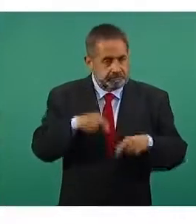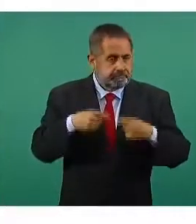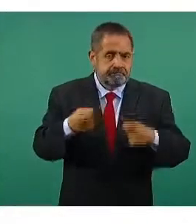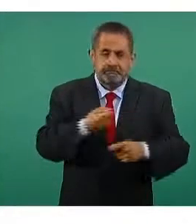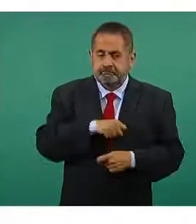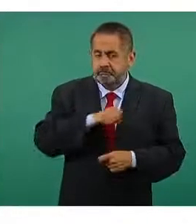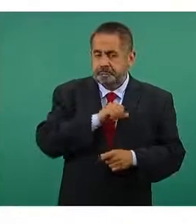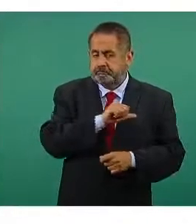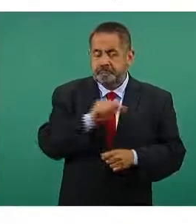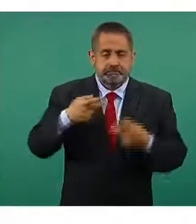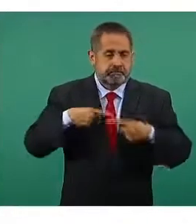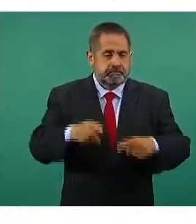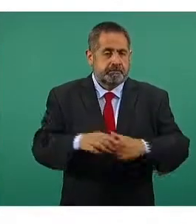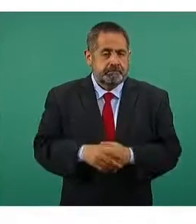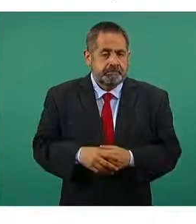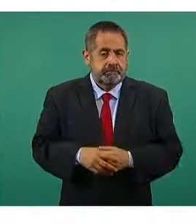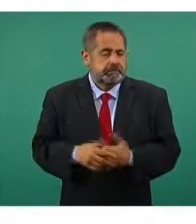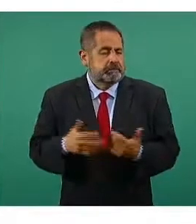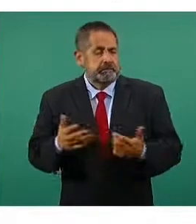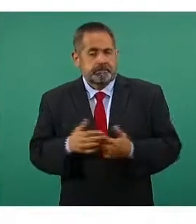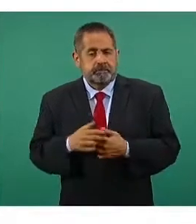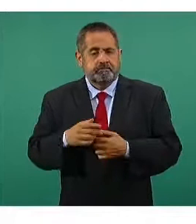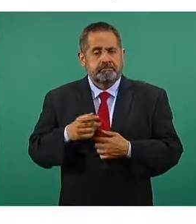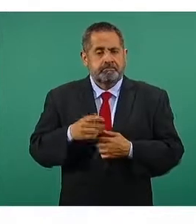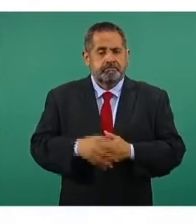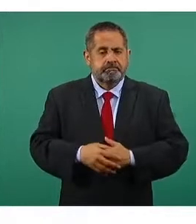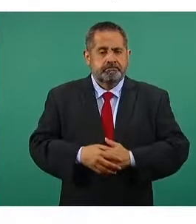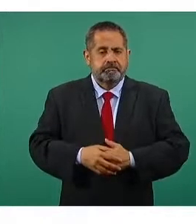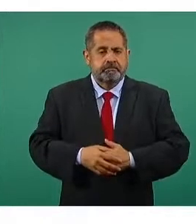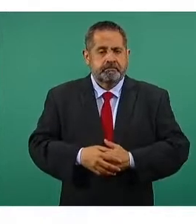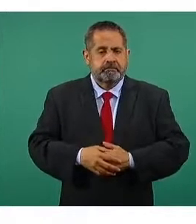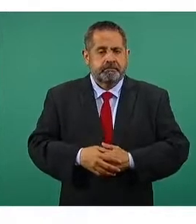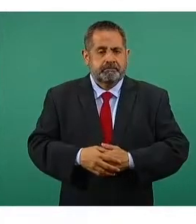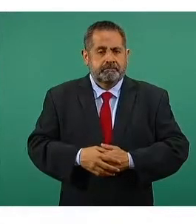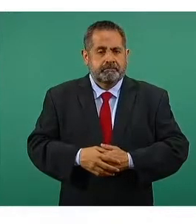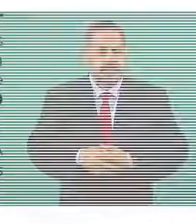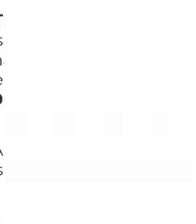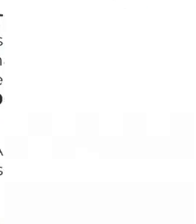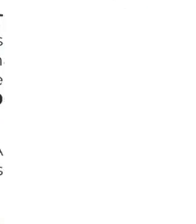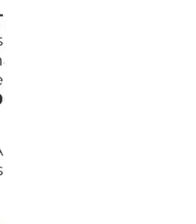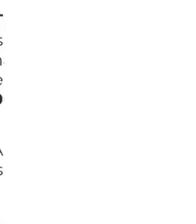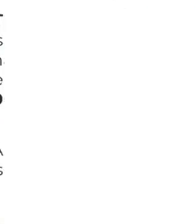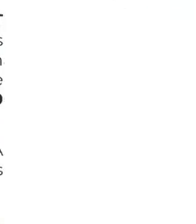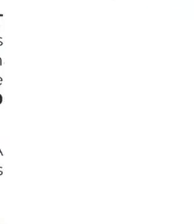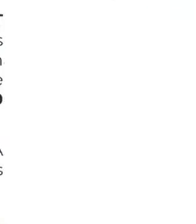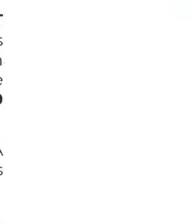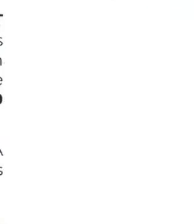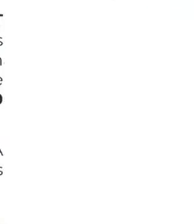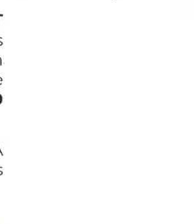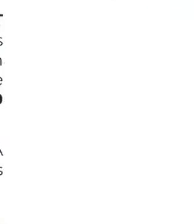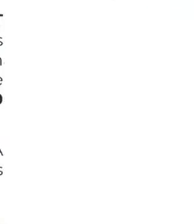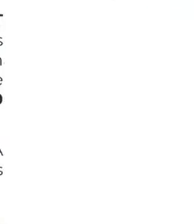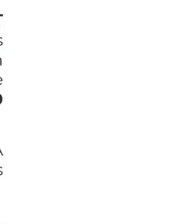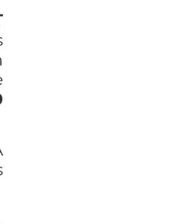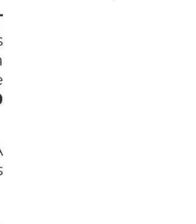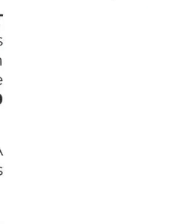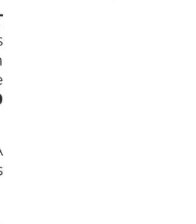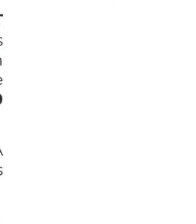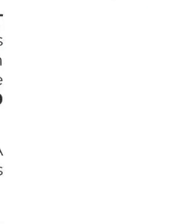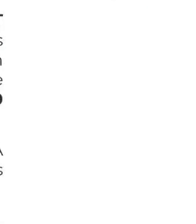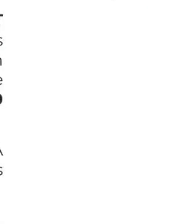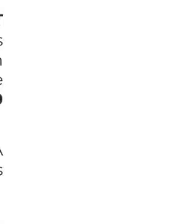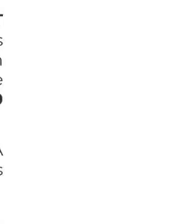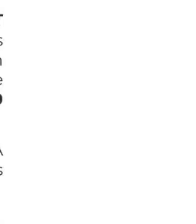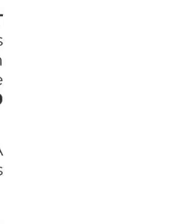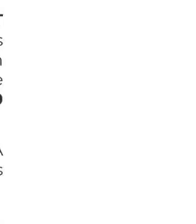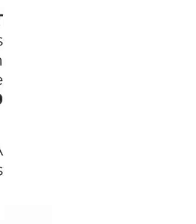pública. ¿Qué se hizo? Crearon un fideicomiso con 2,000 millones de pesos. En